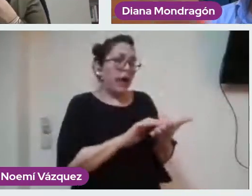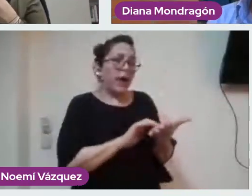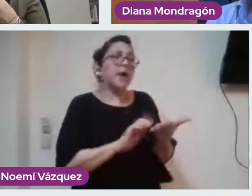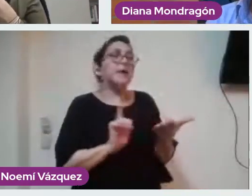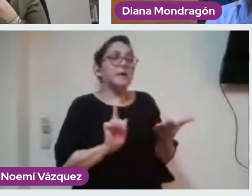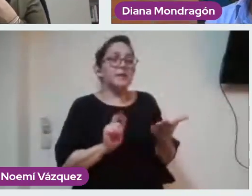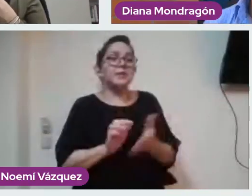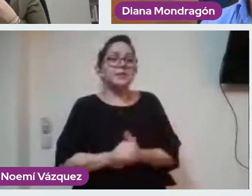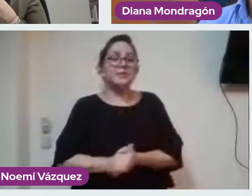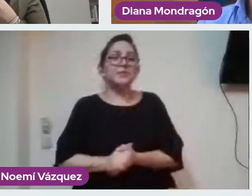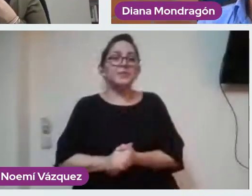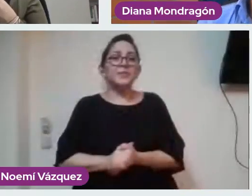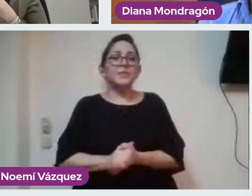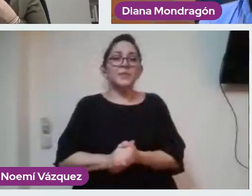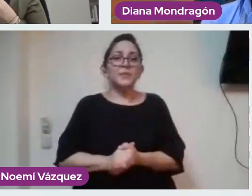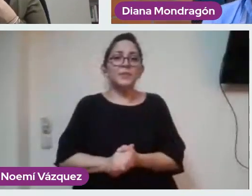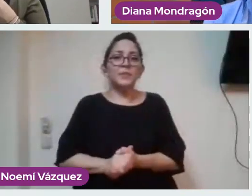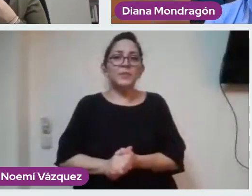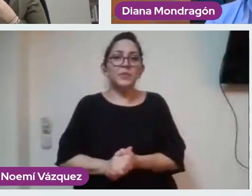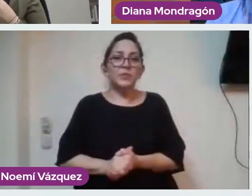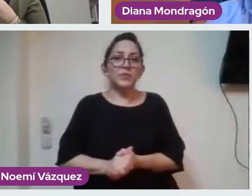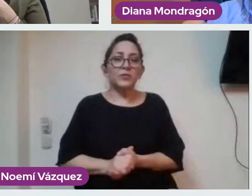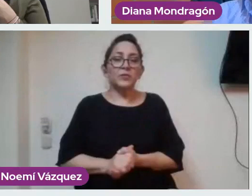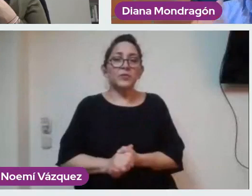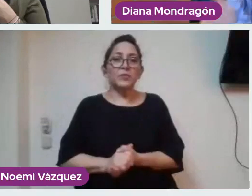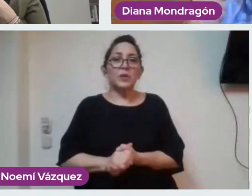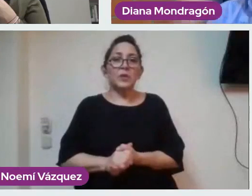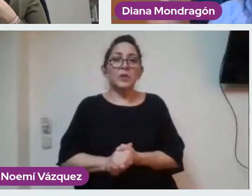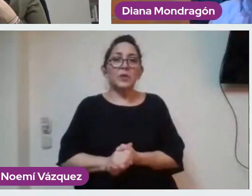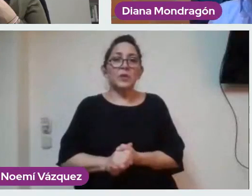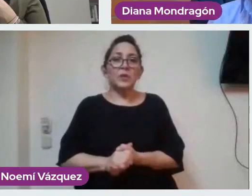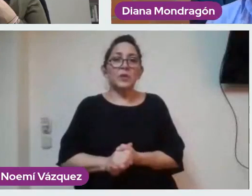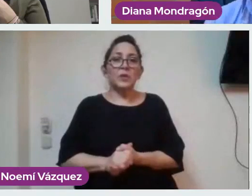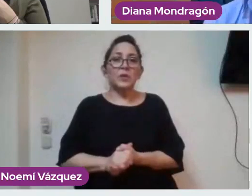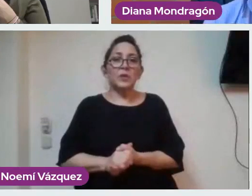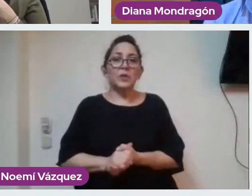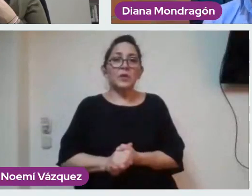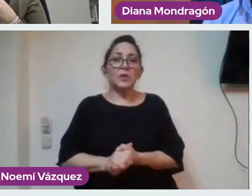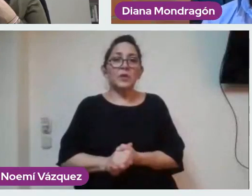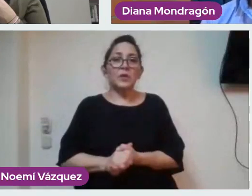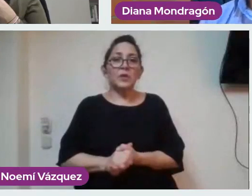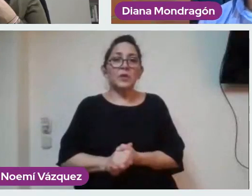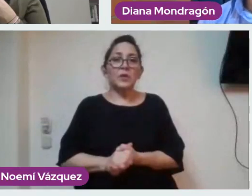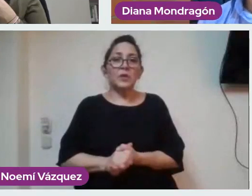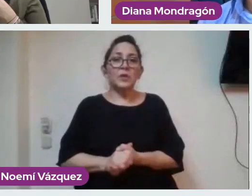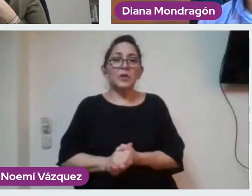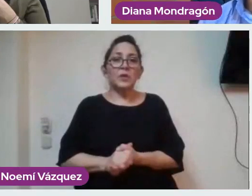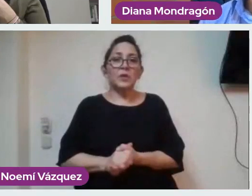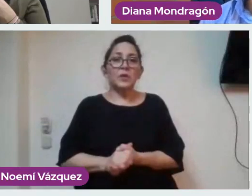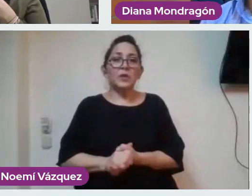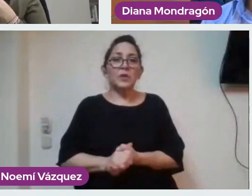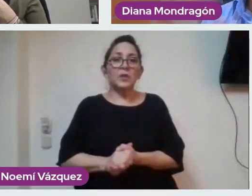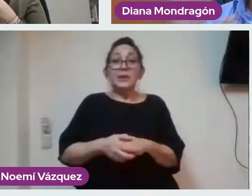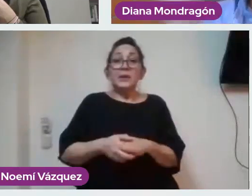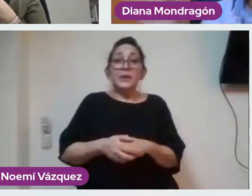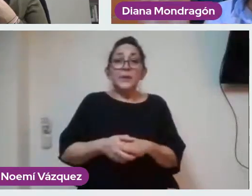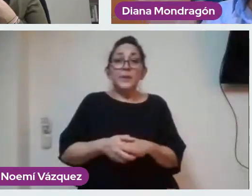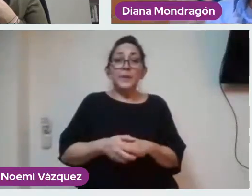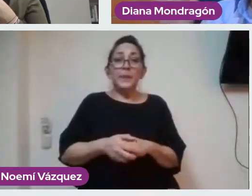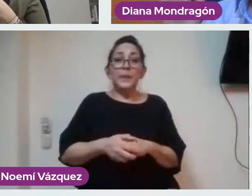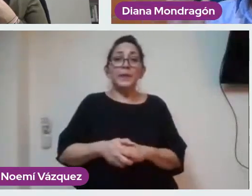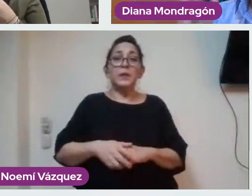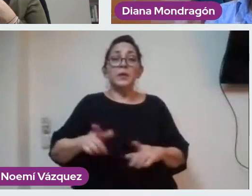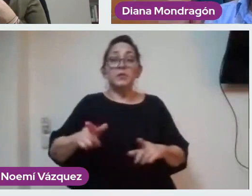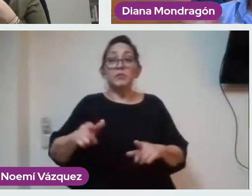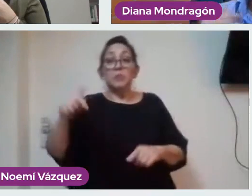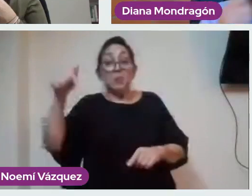estas agendas. Porque pues a veces, como bien dicen, ¿no? O sea, en este espacio urbano a lo